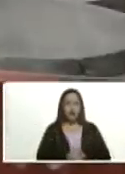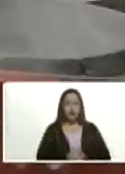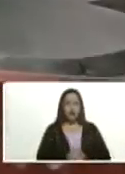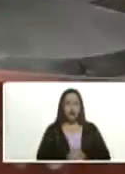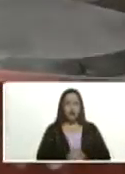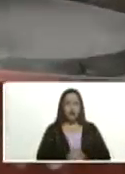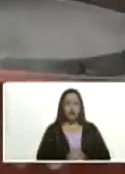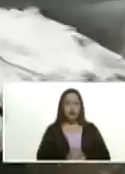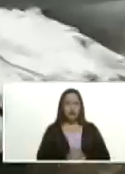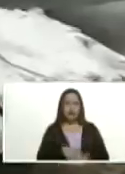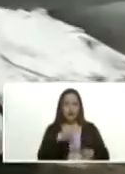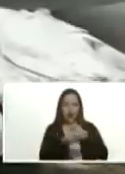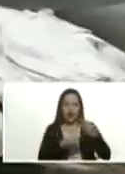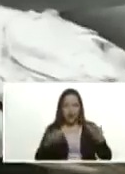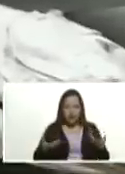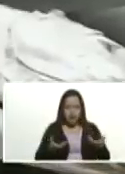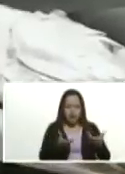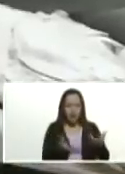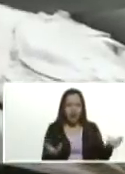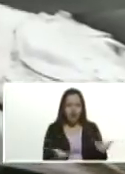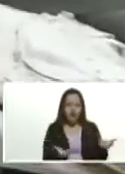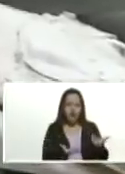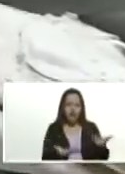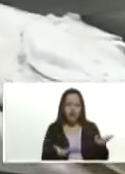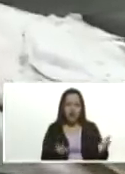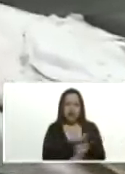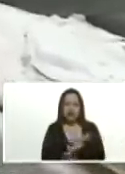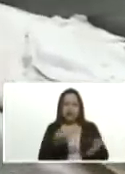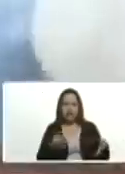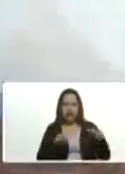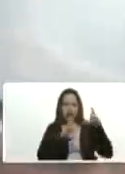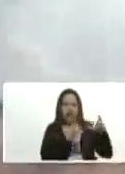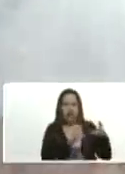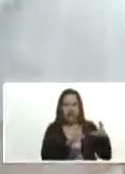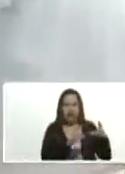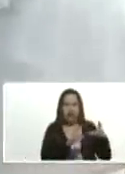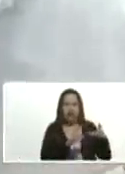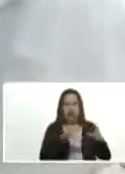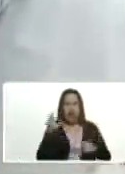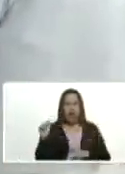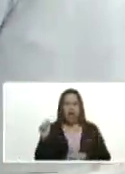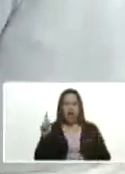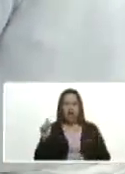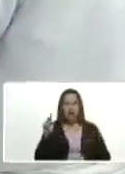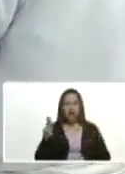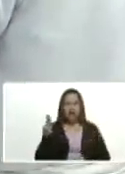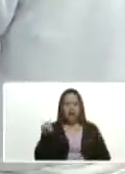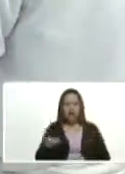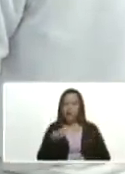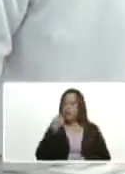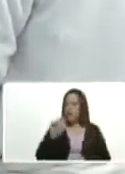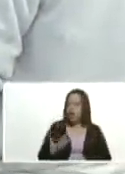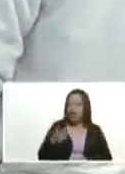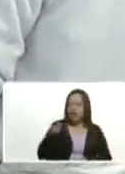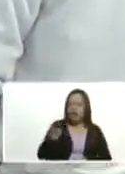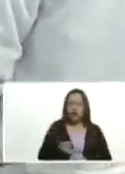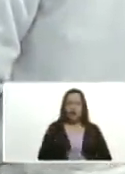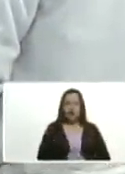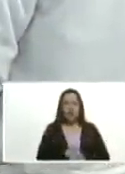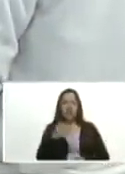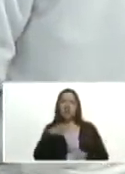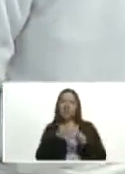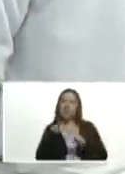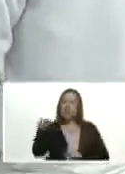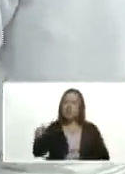Listo para la parrilla, como dicen. Tremendo atún, mira. Al hoyo. Una belleza, presidente. ¿Este atún lo traen de dónde? De acá mismo,